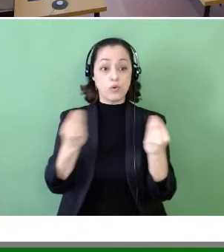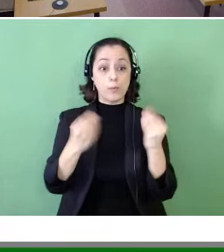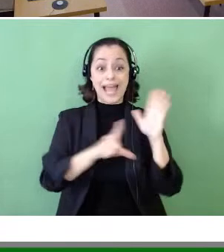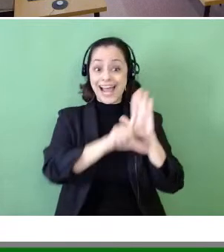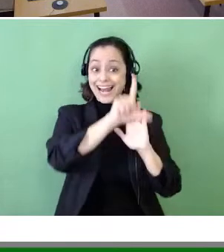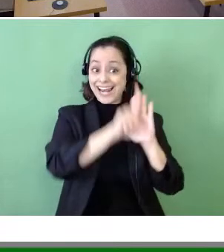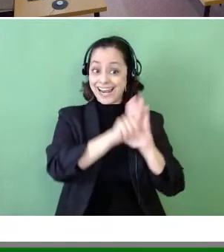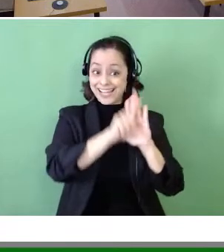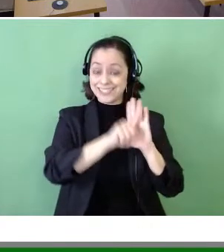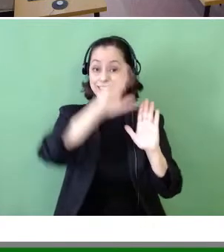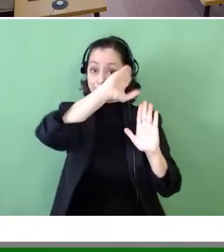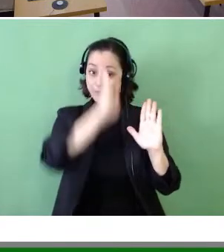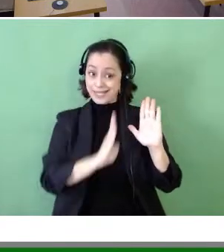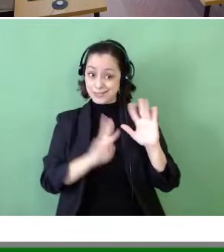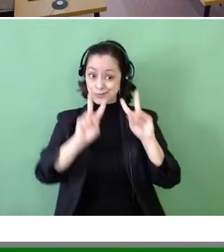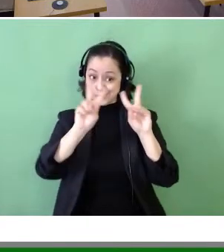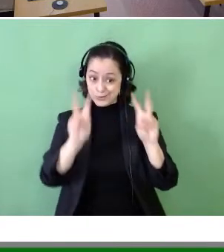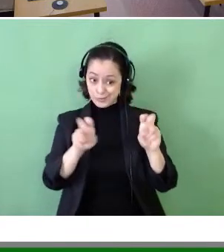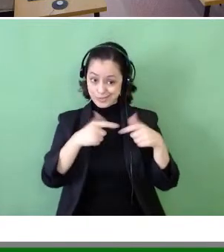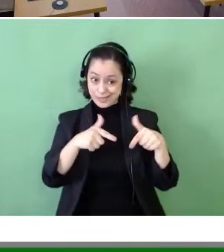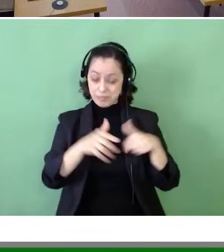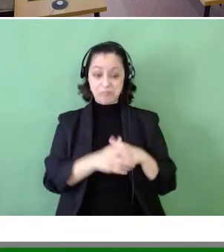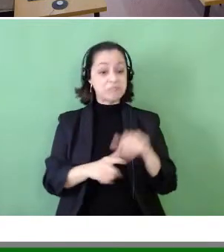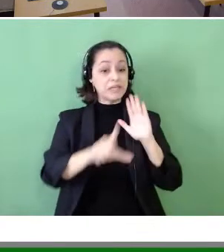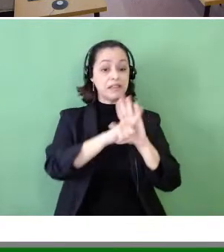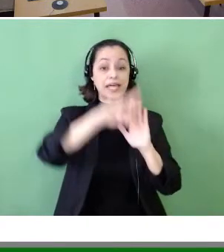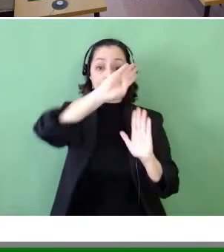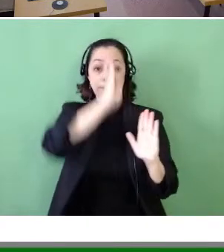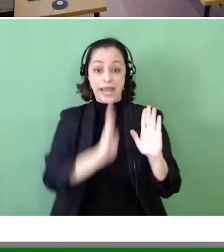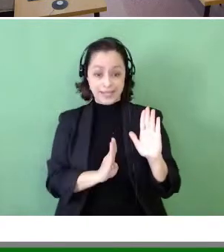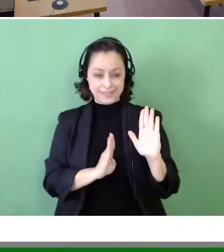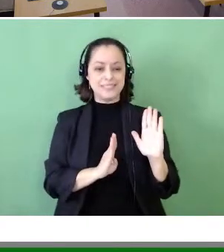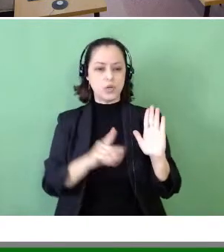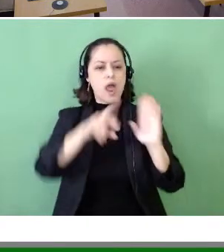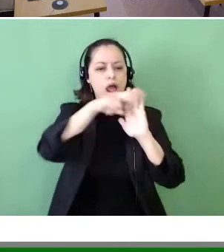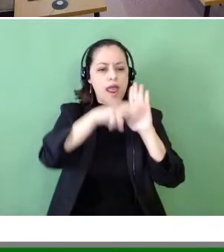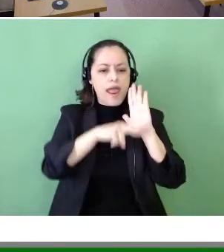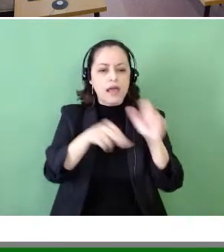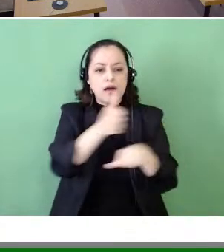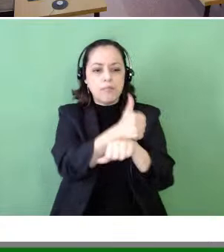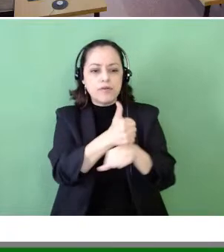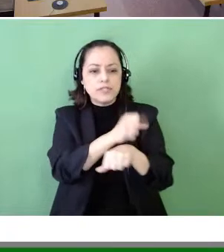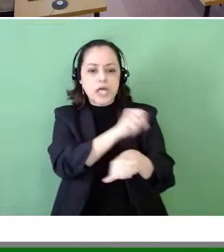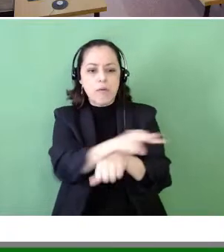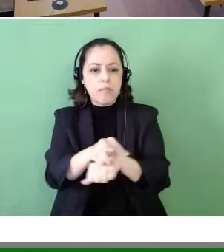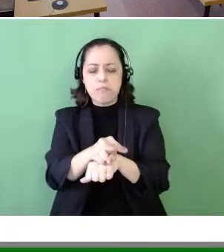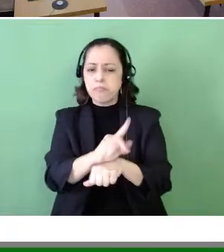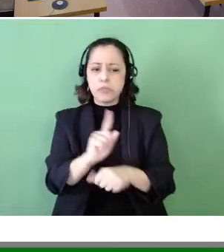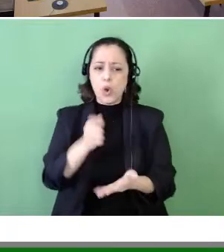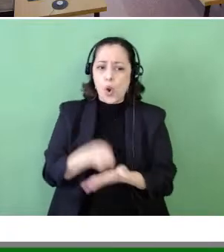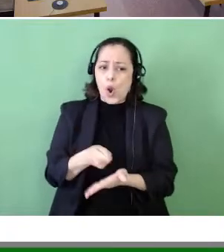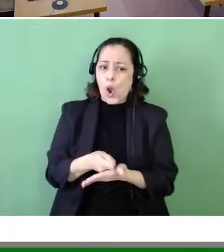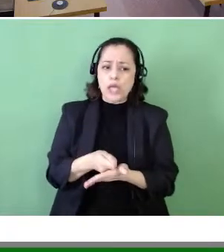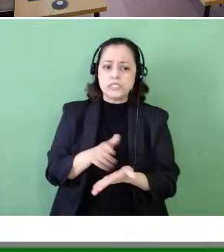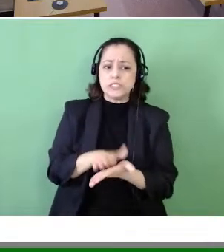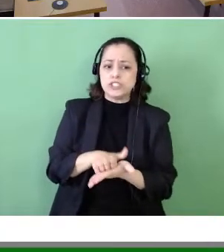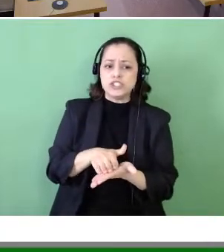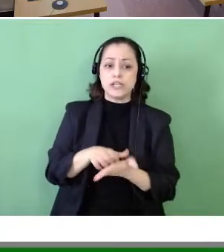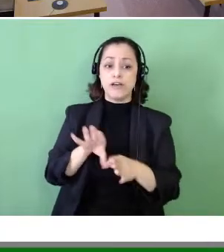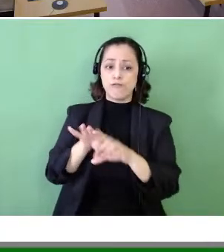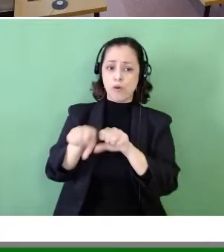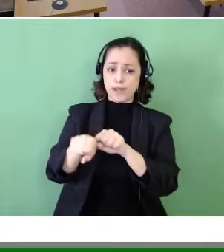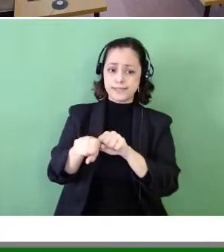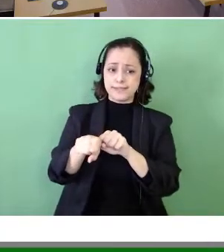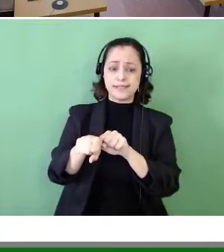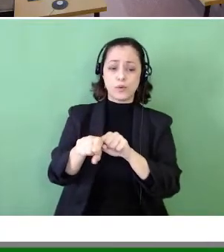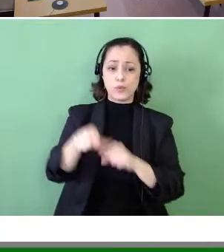la legislación de Brasil, la ley de Brasil que regula a la profesión no exige una formación en curso de